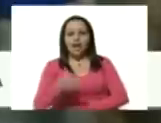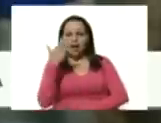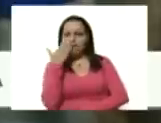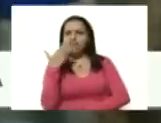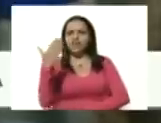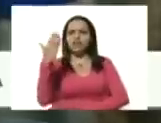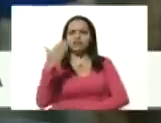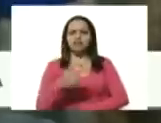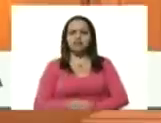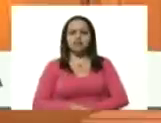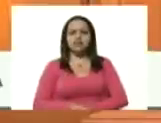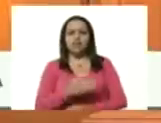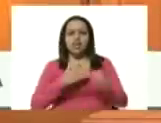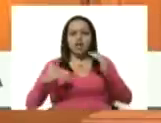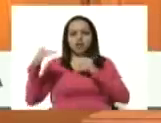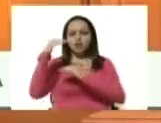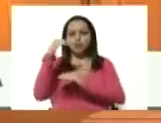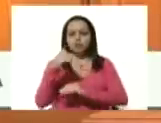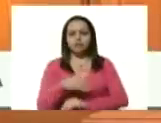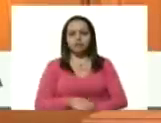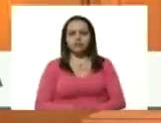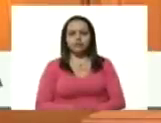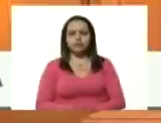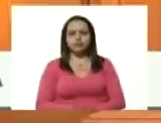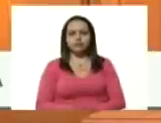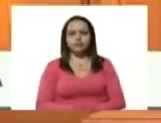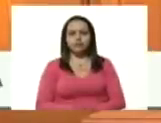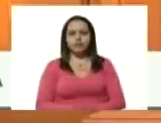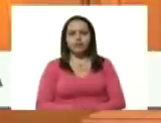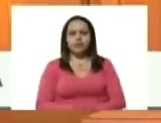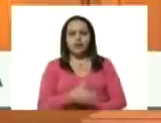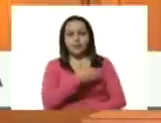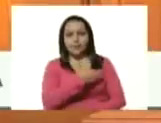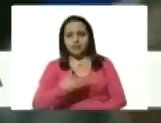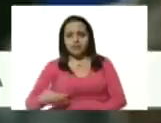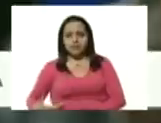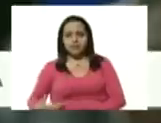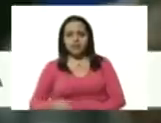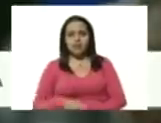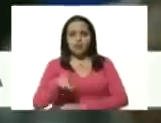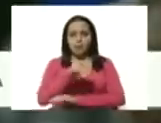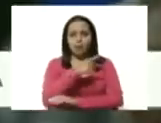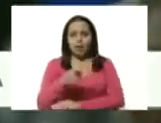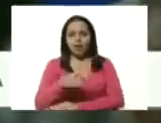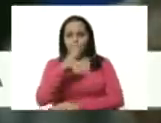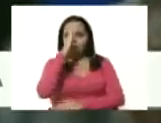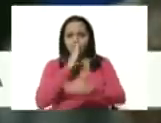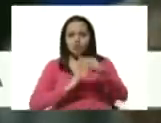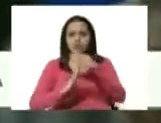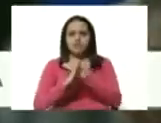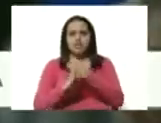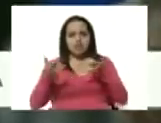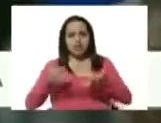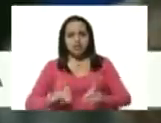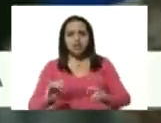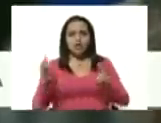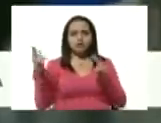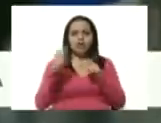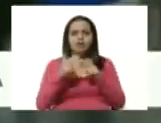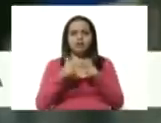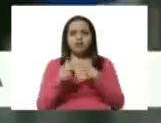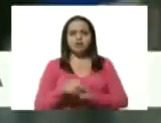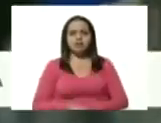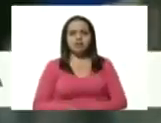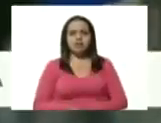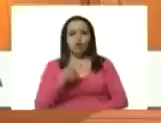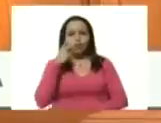la máxima altura, de verdad. A Freddy Ñaño, el poeta, este muchacho joven, humilde, tachirense, humilde. Como